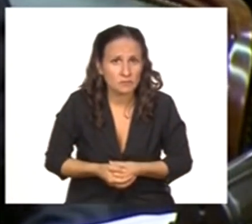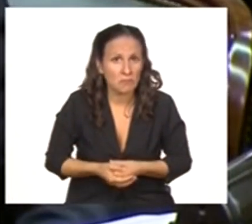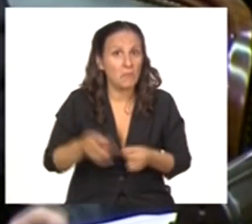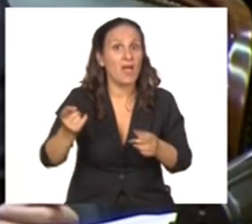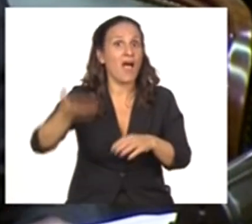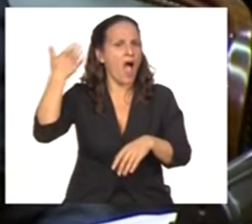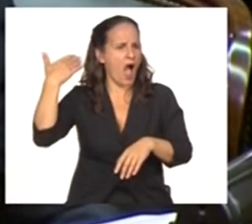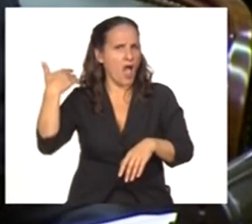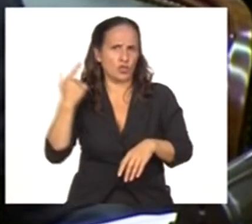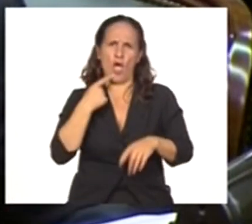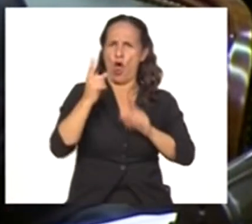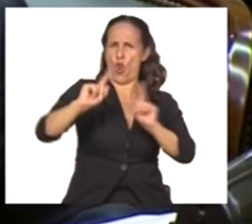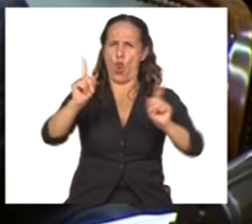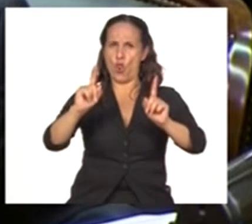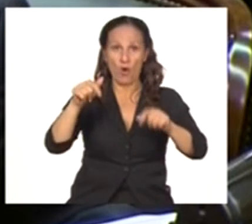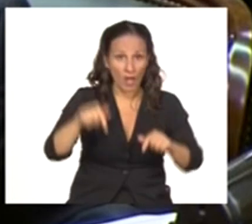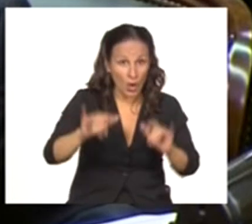niveles de tolerancia han cambiado?